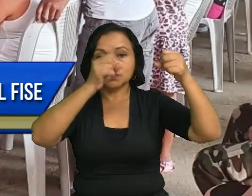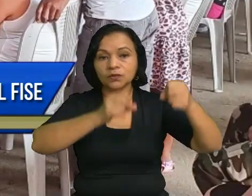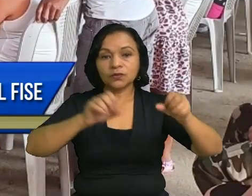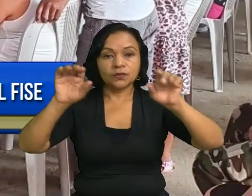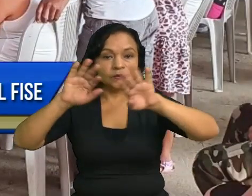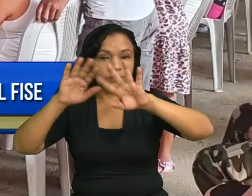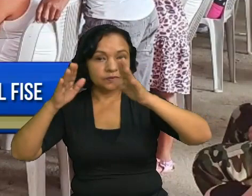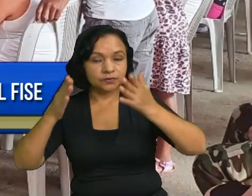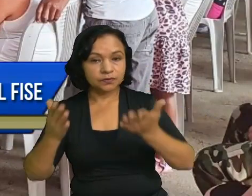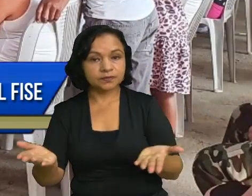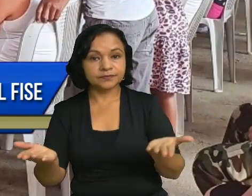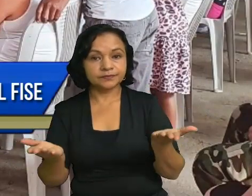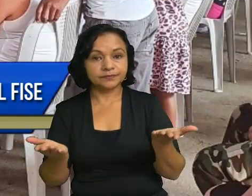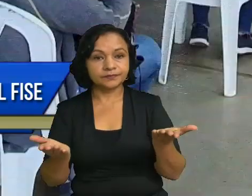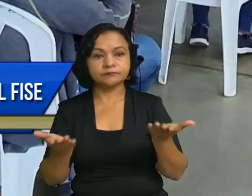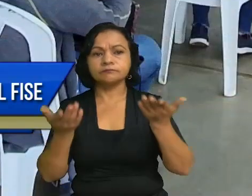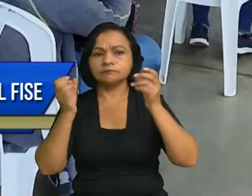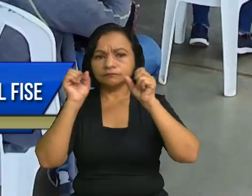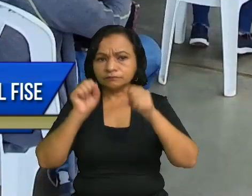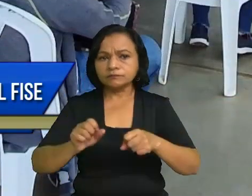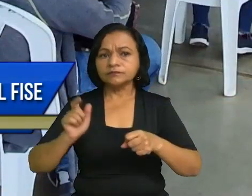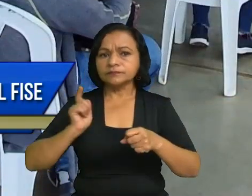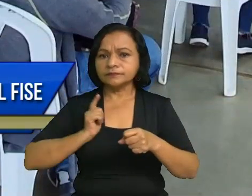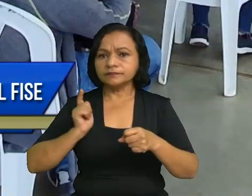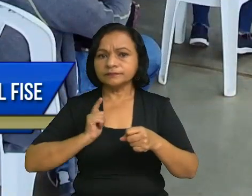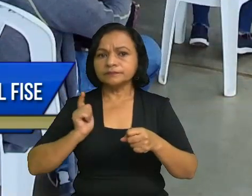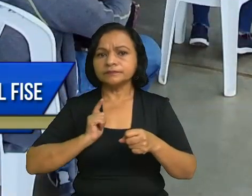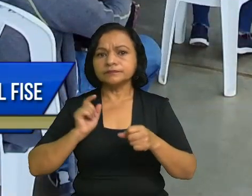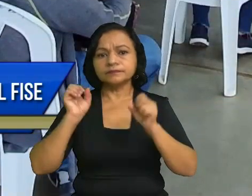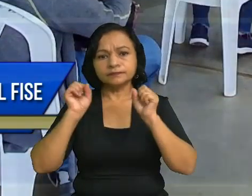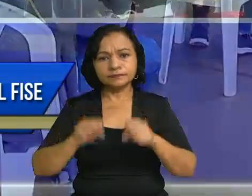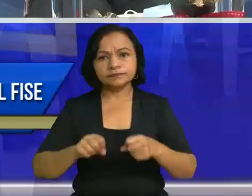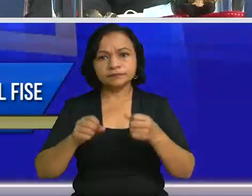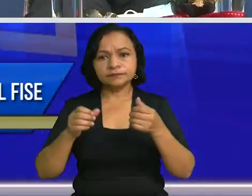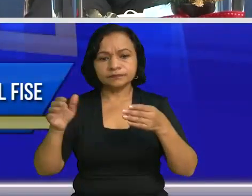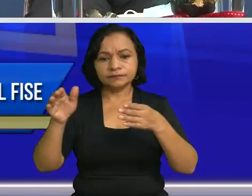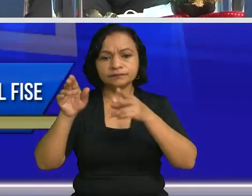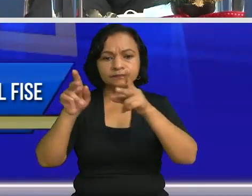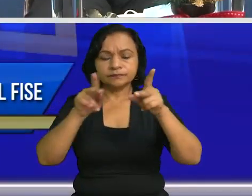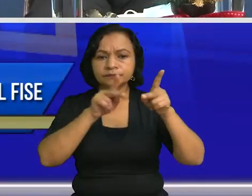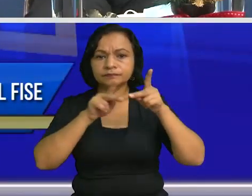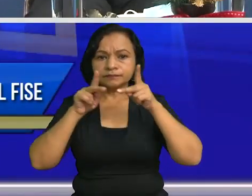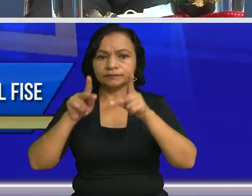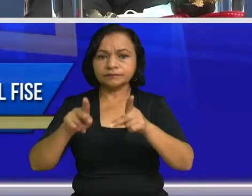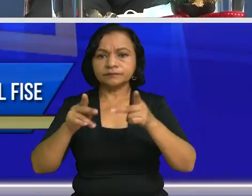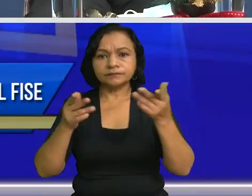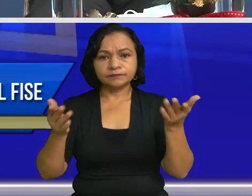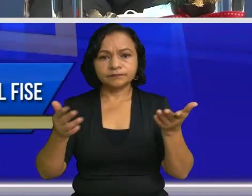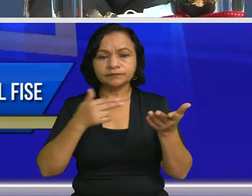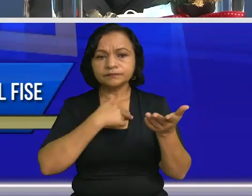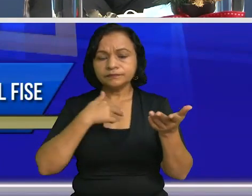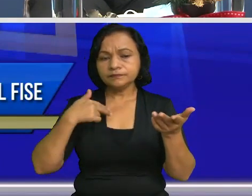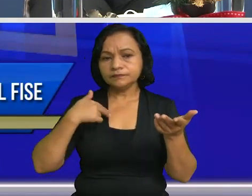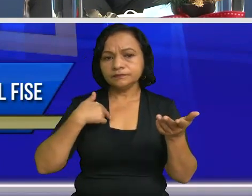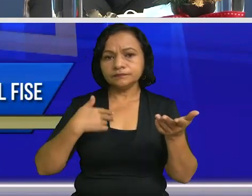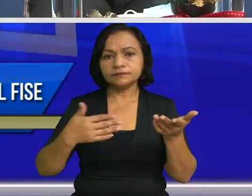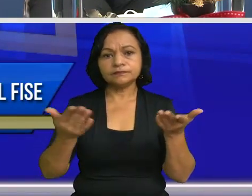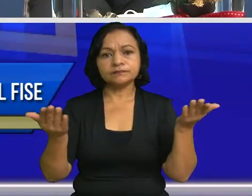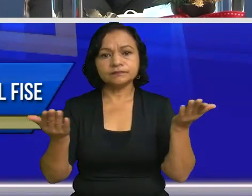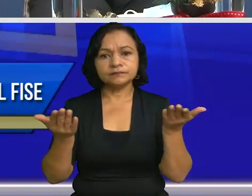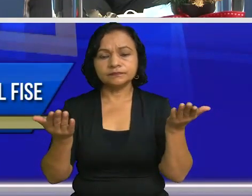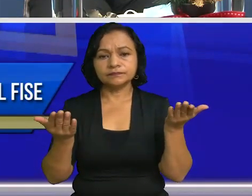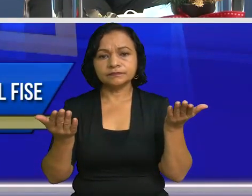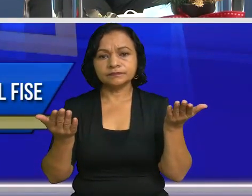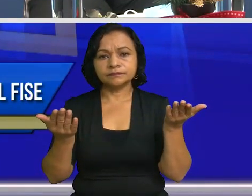técnicos capacitados donde también la gente acude a